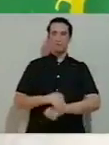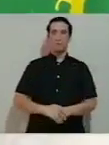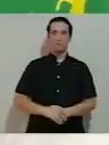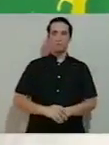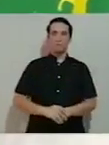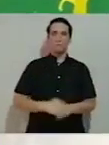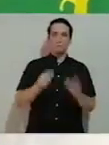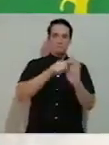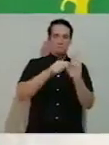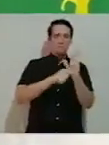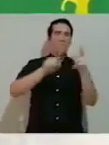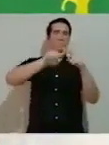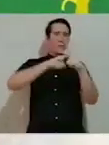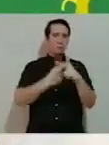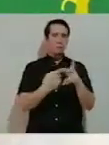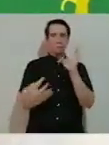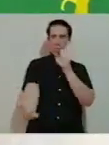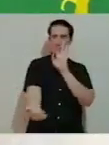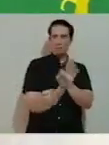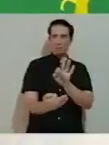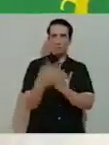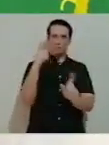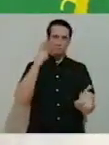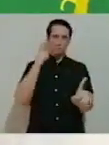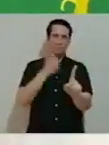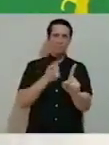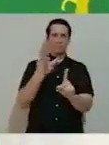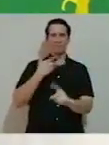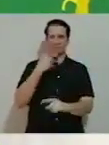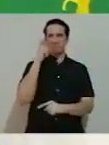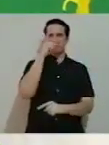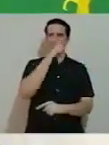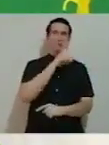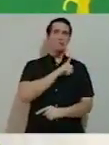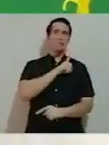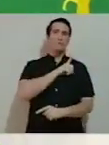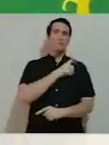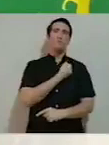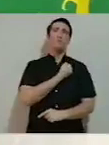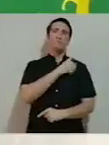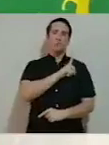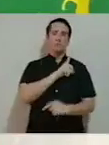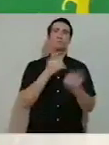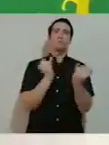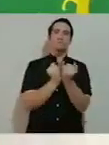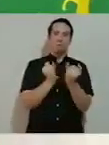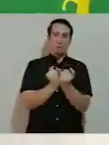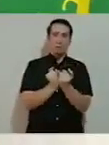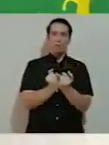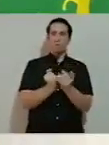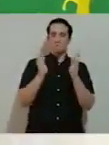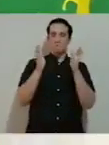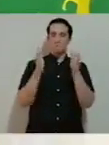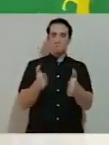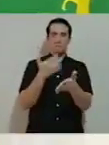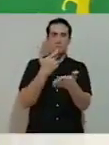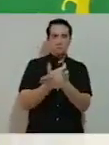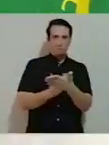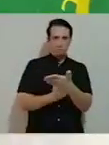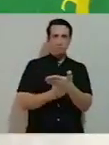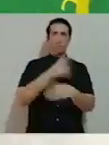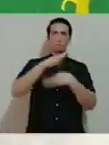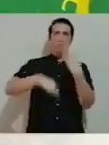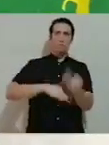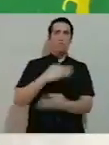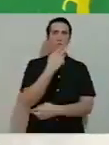familias. Son medidas para que empecemos a hacer frente a este desafío que tiene implicaciones no solo a la salud, sino también directamente al ingreso con el